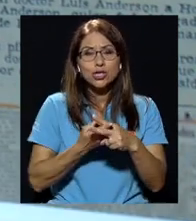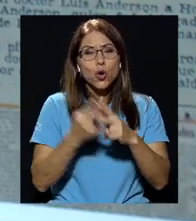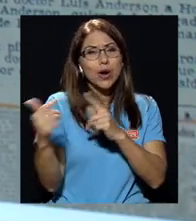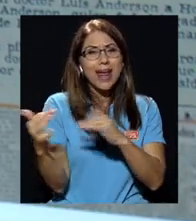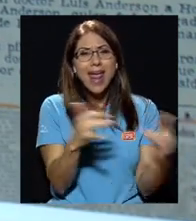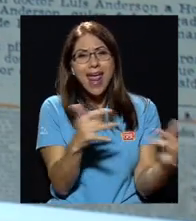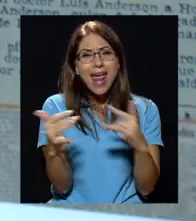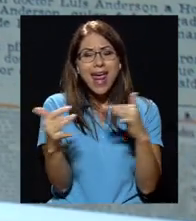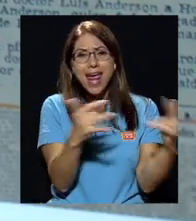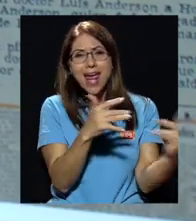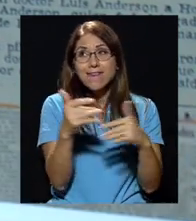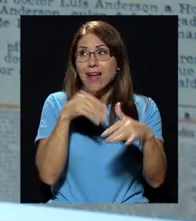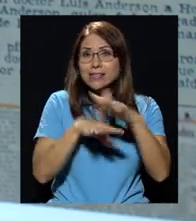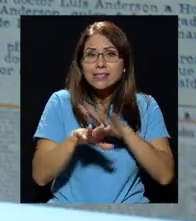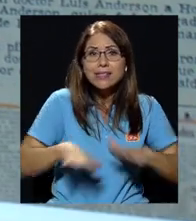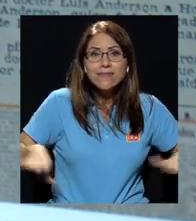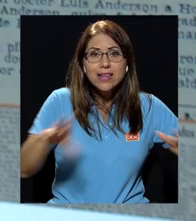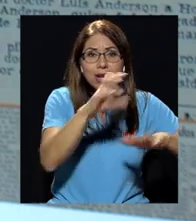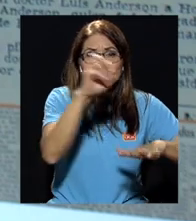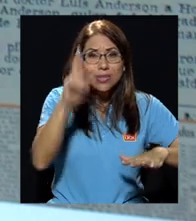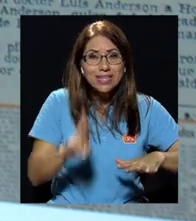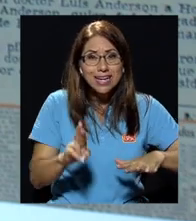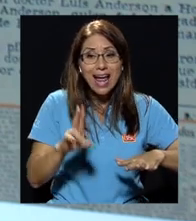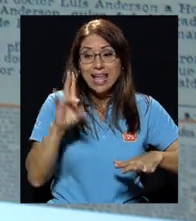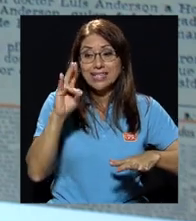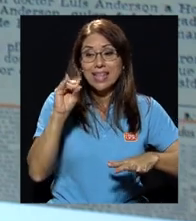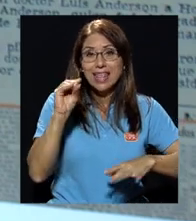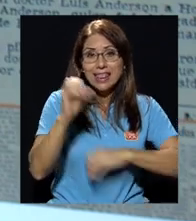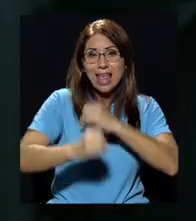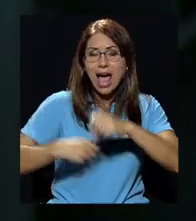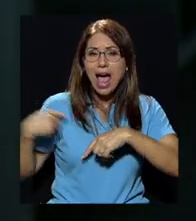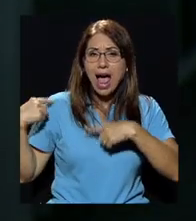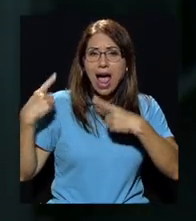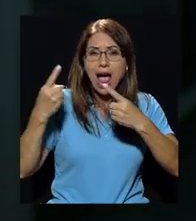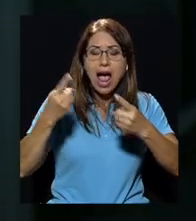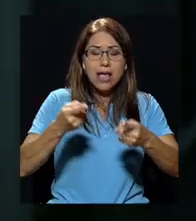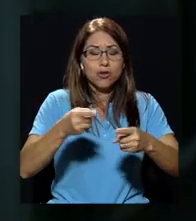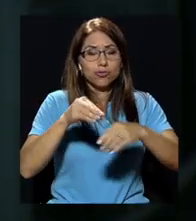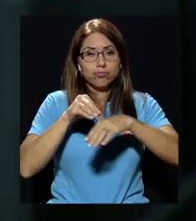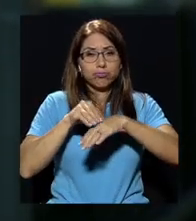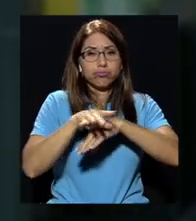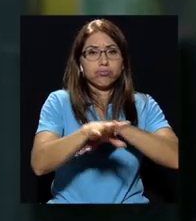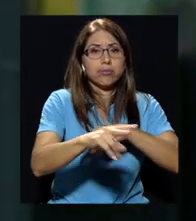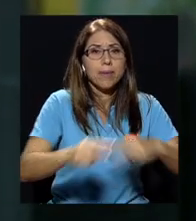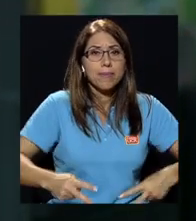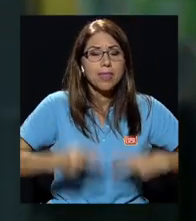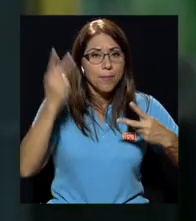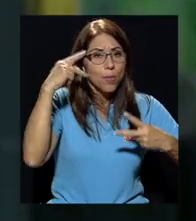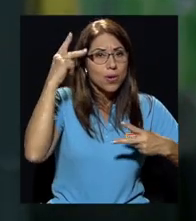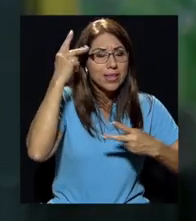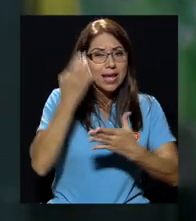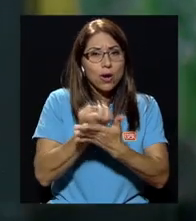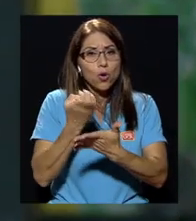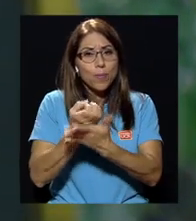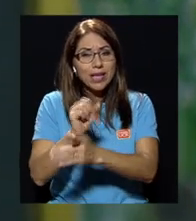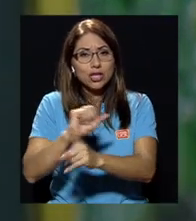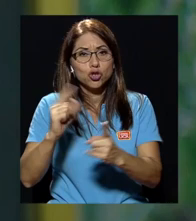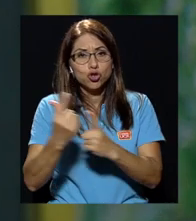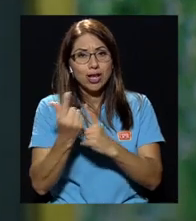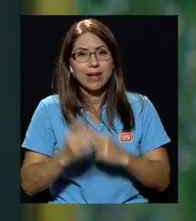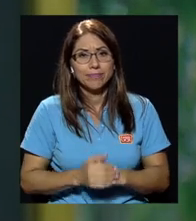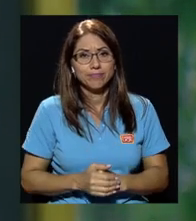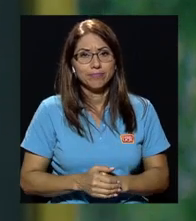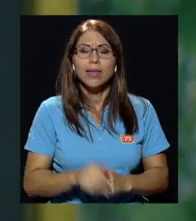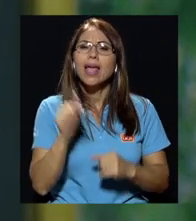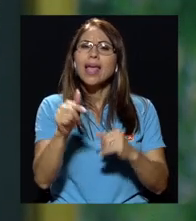largo de 70 años marcó nuestra vida política, económica y social. Lo que fue esta guerra, cómo se vivió